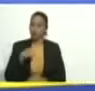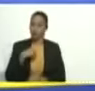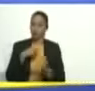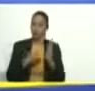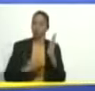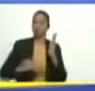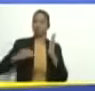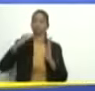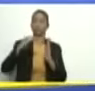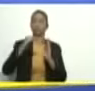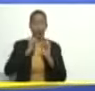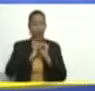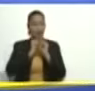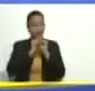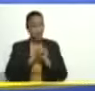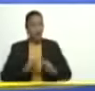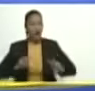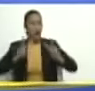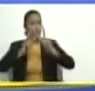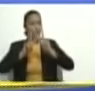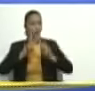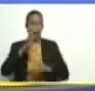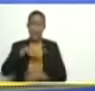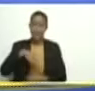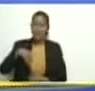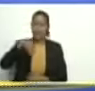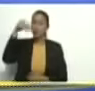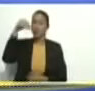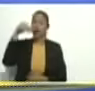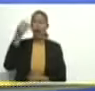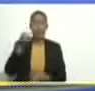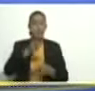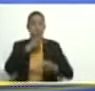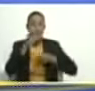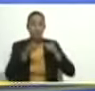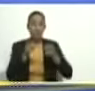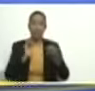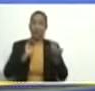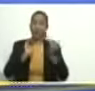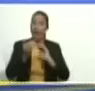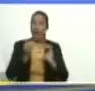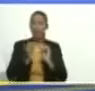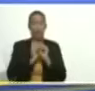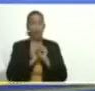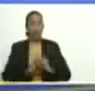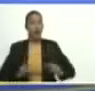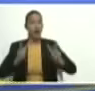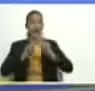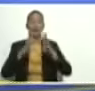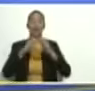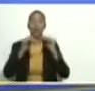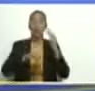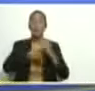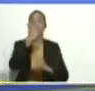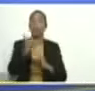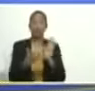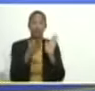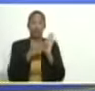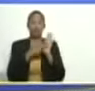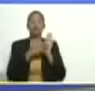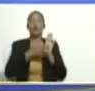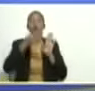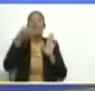los valores espirituales, políticos, éticos, ideológicos, morales del proyecto originario de